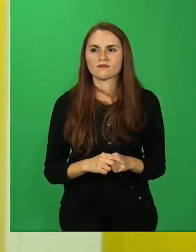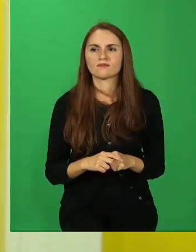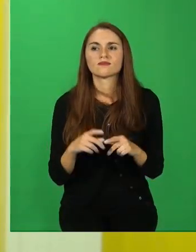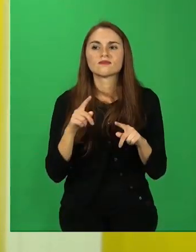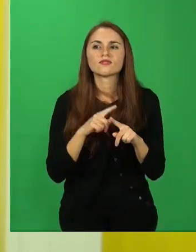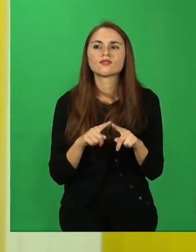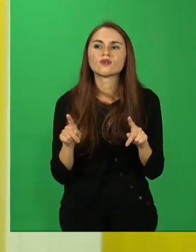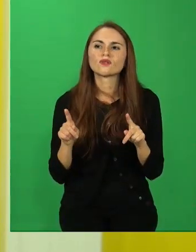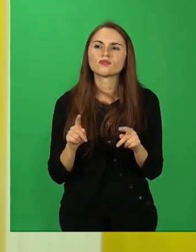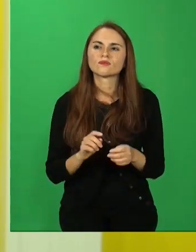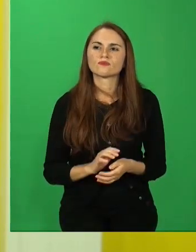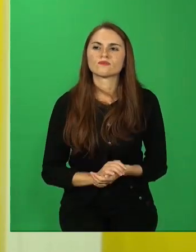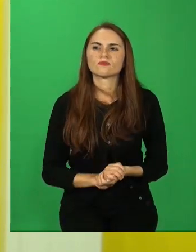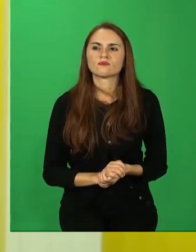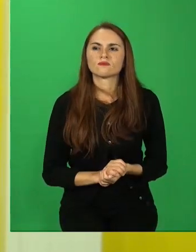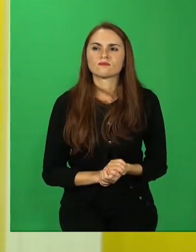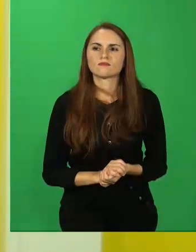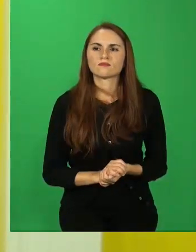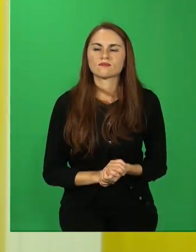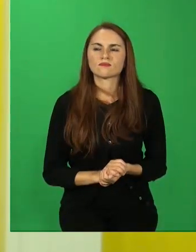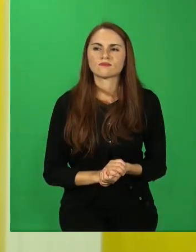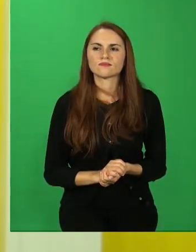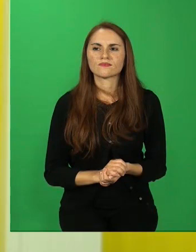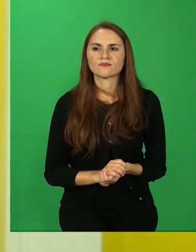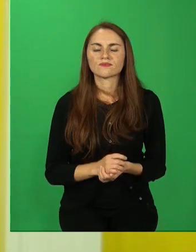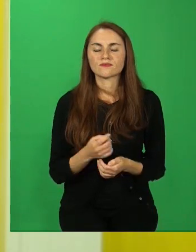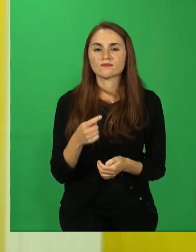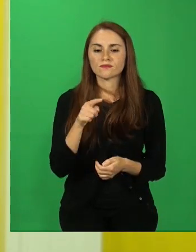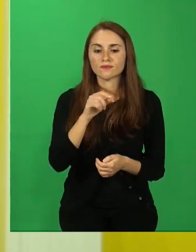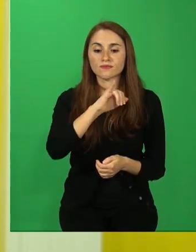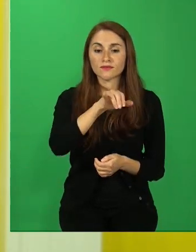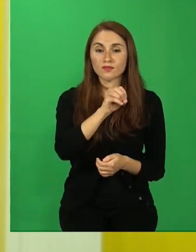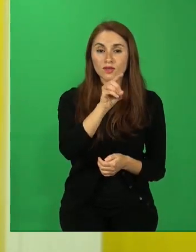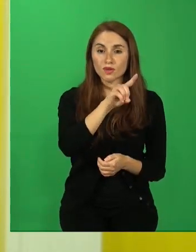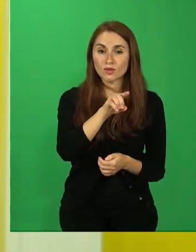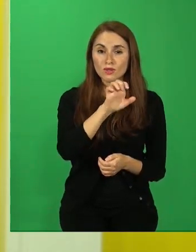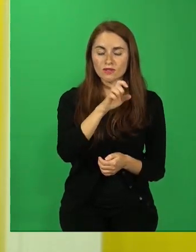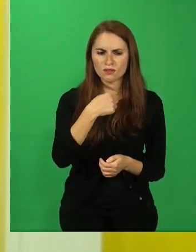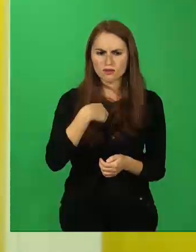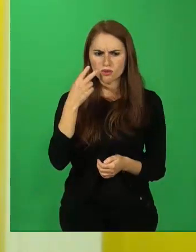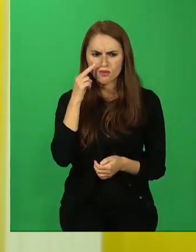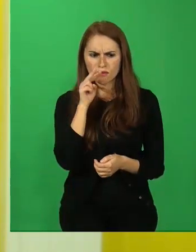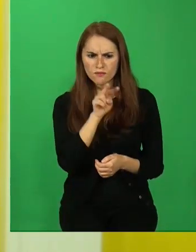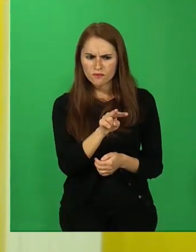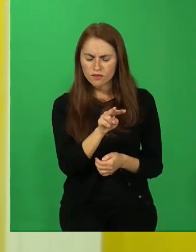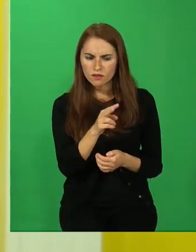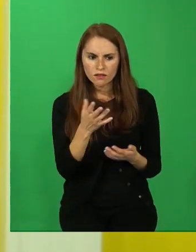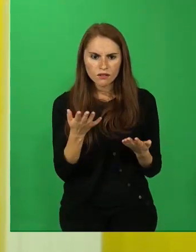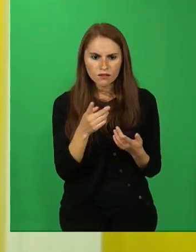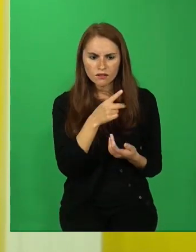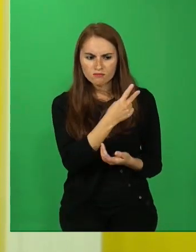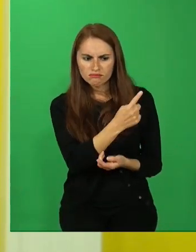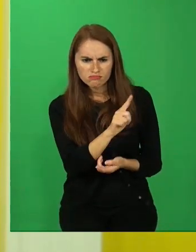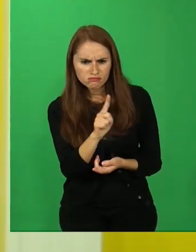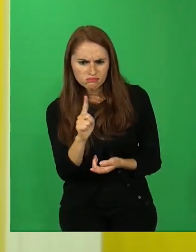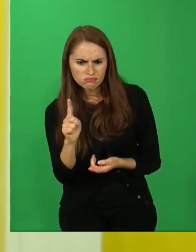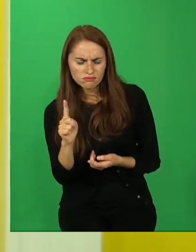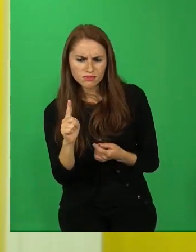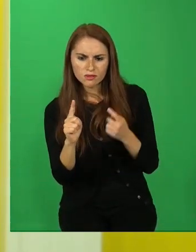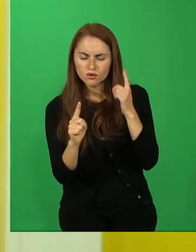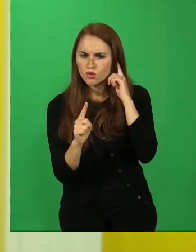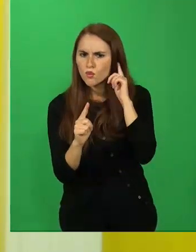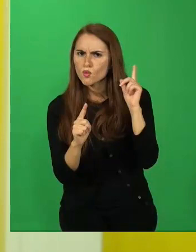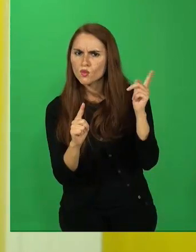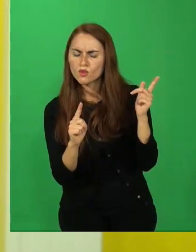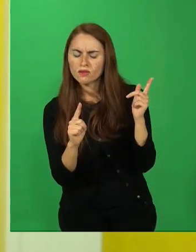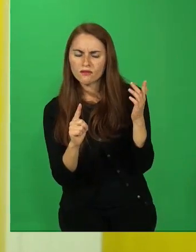El siguiente ejemplo. Cuando vi a José correr aquella madrugada, mis ojos no daban crédito a lo que veían, ni mis oídos a